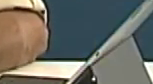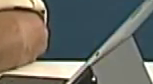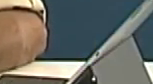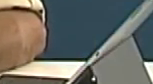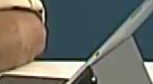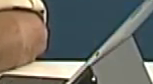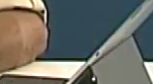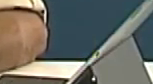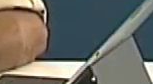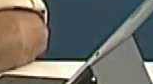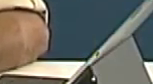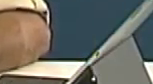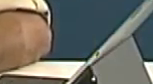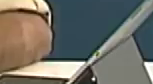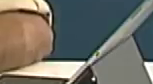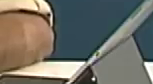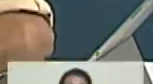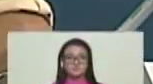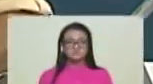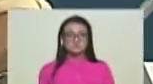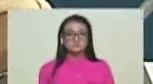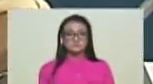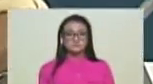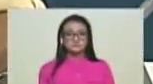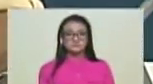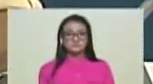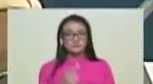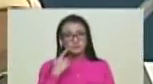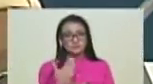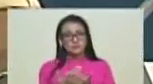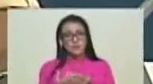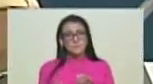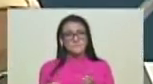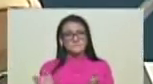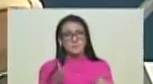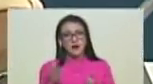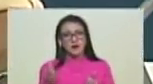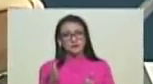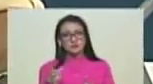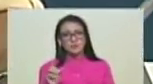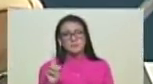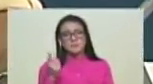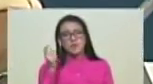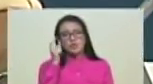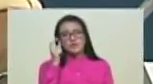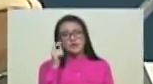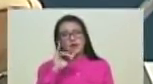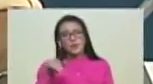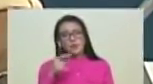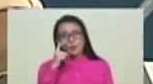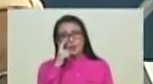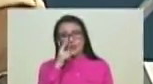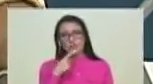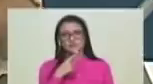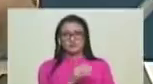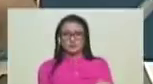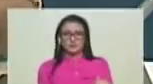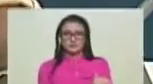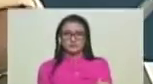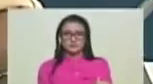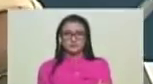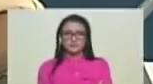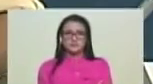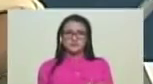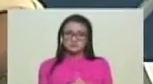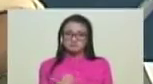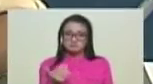hay que hacerlo lo más pronto posible, propusimos marzo. La oposición propuso los primeros días de mayo, de junio, perdón. Y nos fuimos